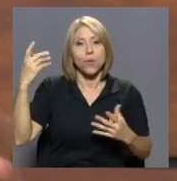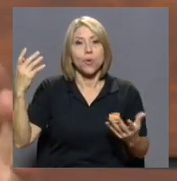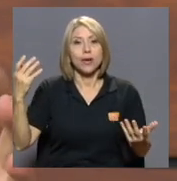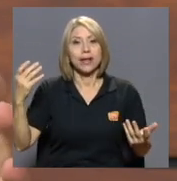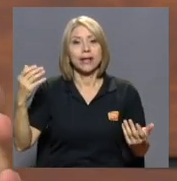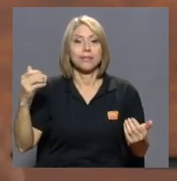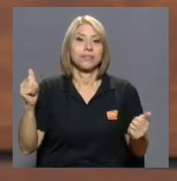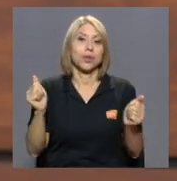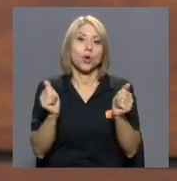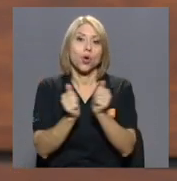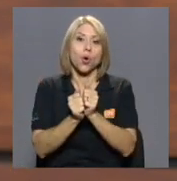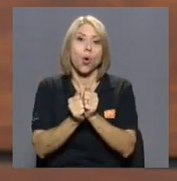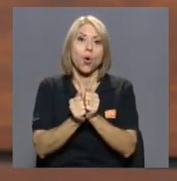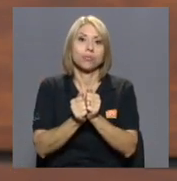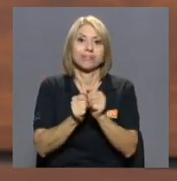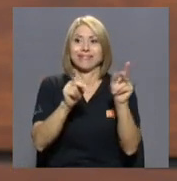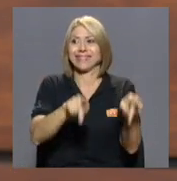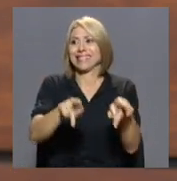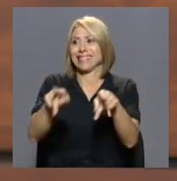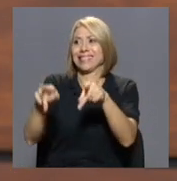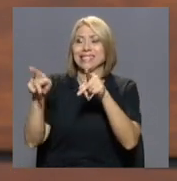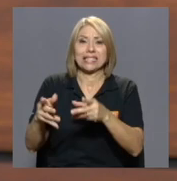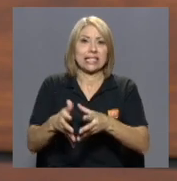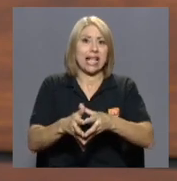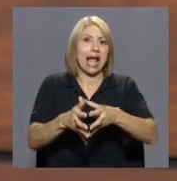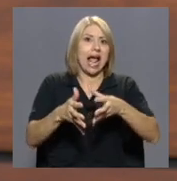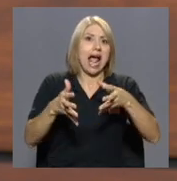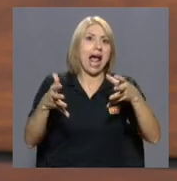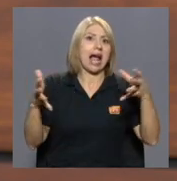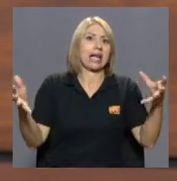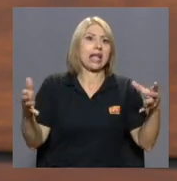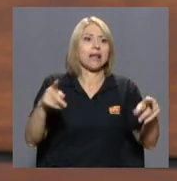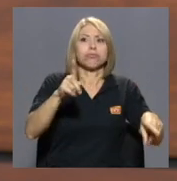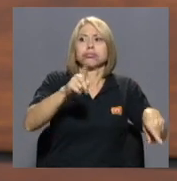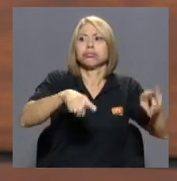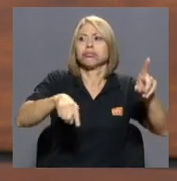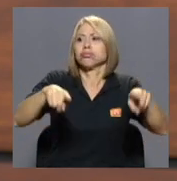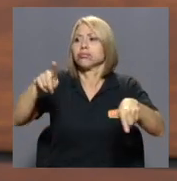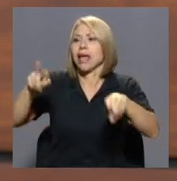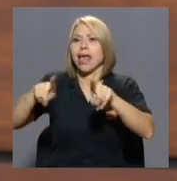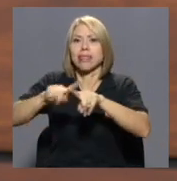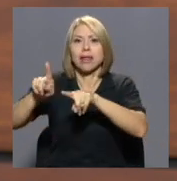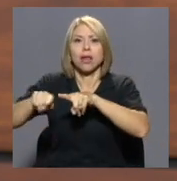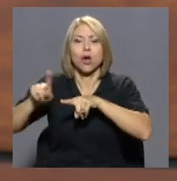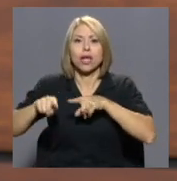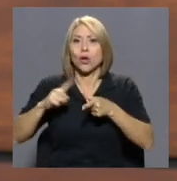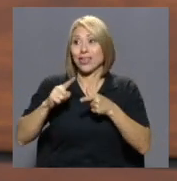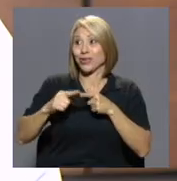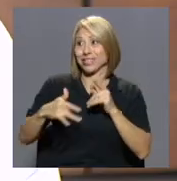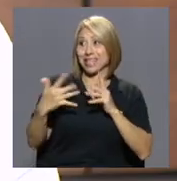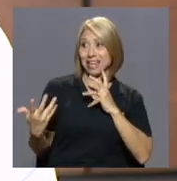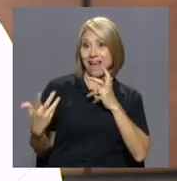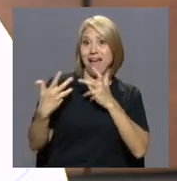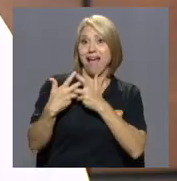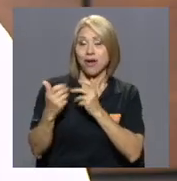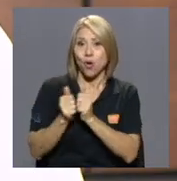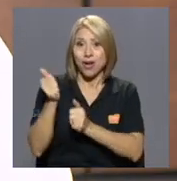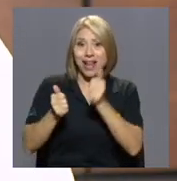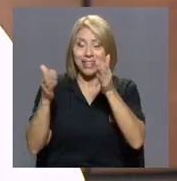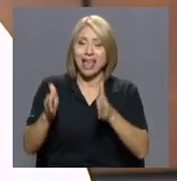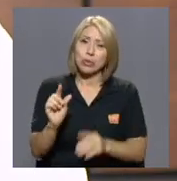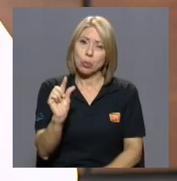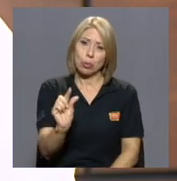con un grupo de población tan grande va a ser muy heterogéneo y la afinidad con el candidato va a ser muy, muy pequeña. ¿Cómo hacemos para enfrentarlo a